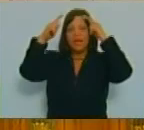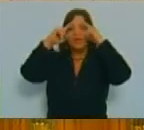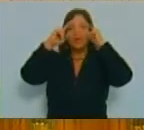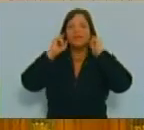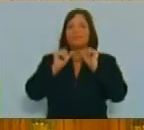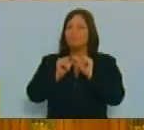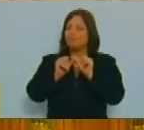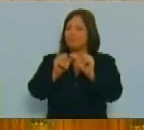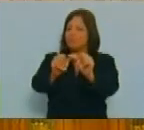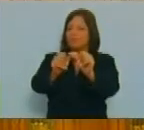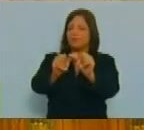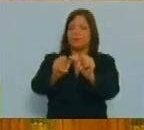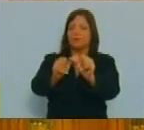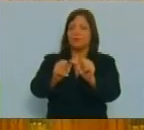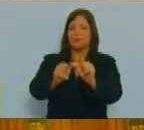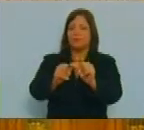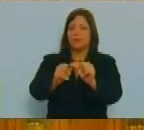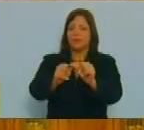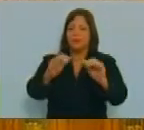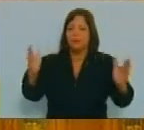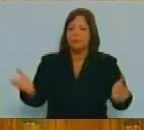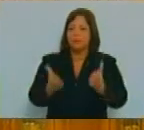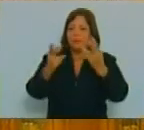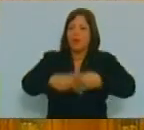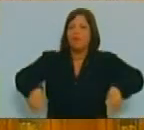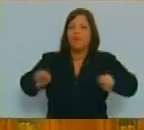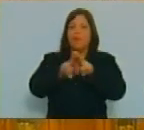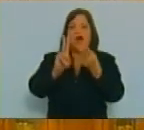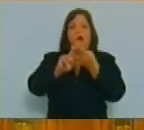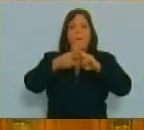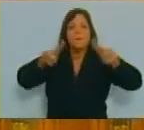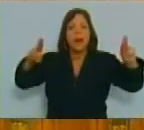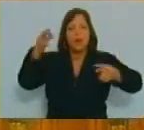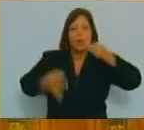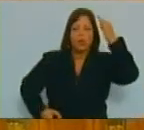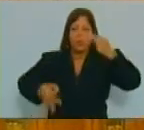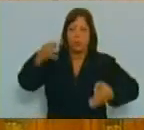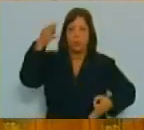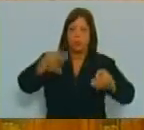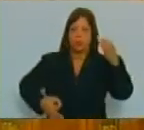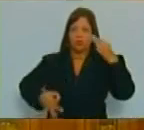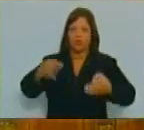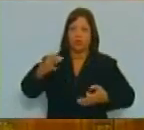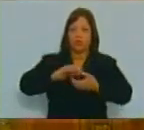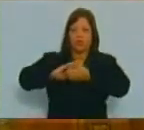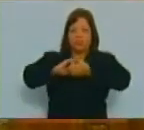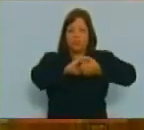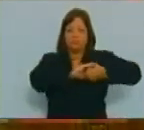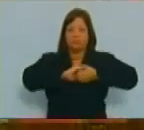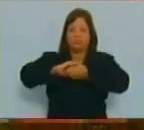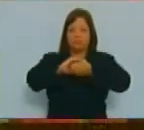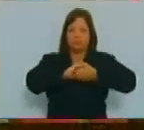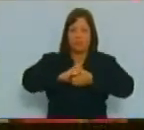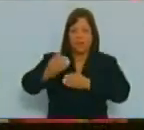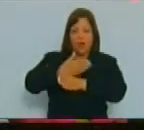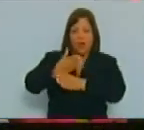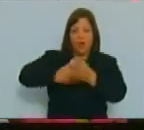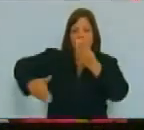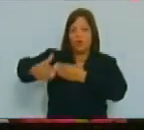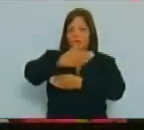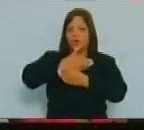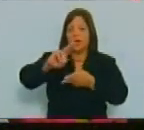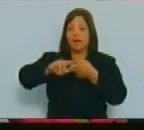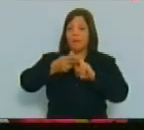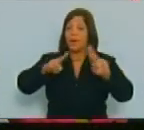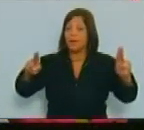chávez de enaltecer los valores de la paz la justicia la solidaridad la convivencia solidaria la